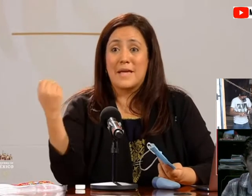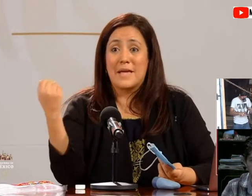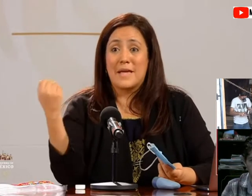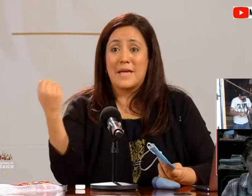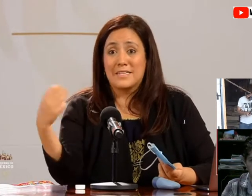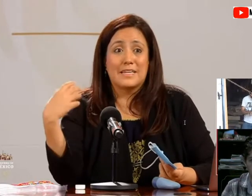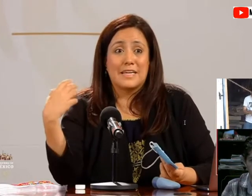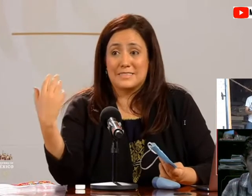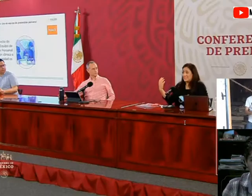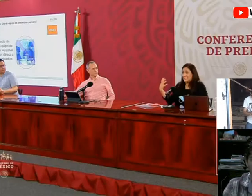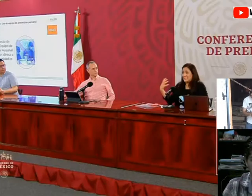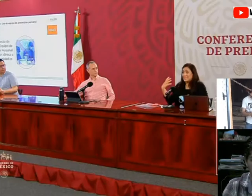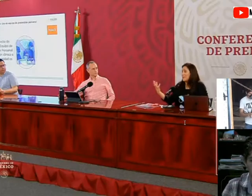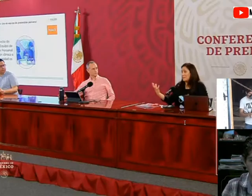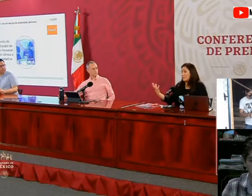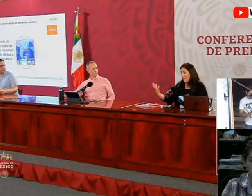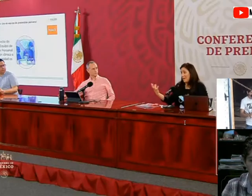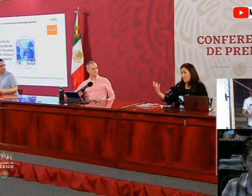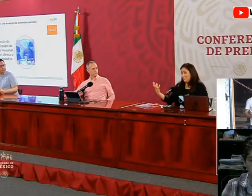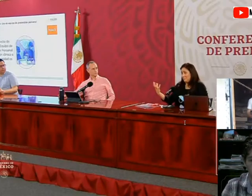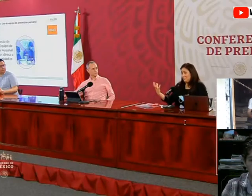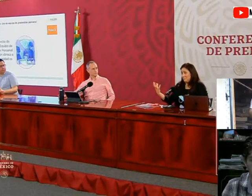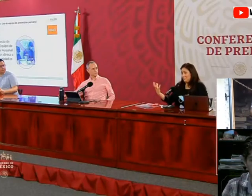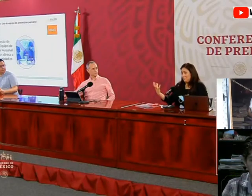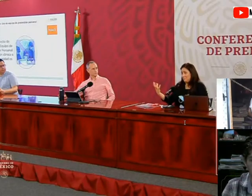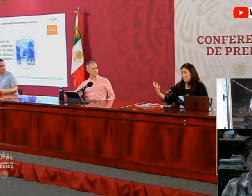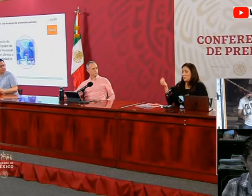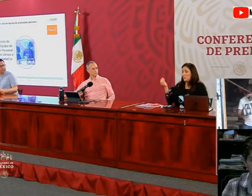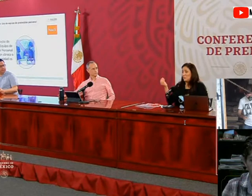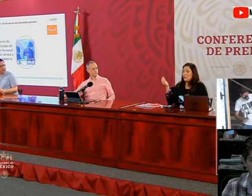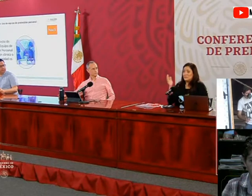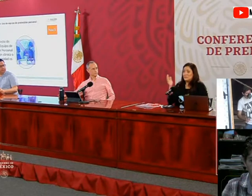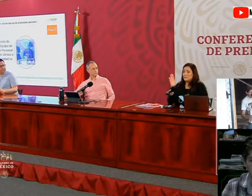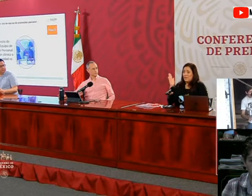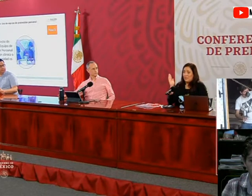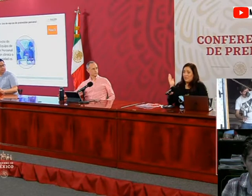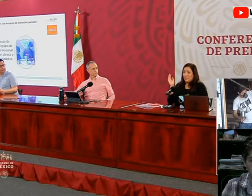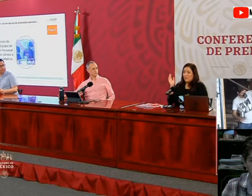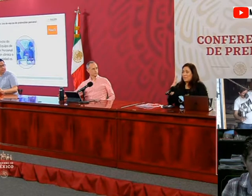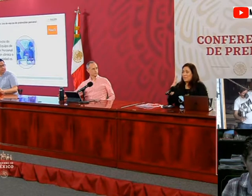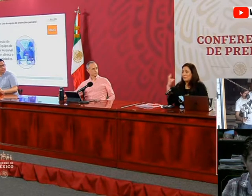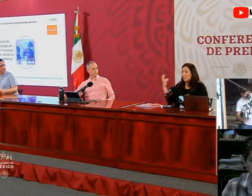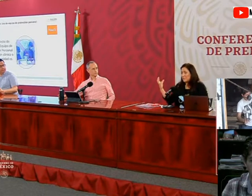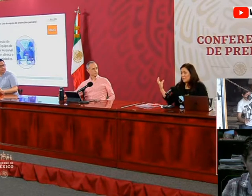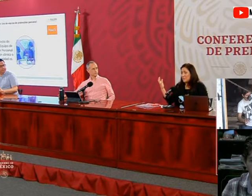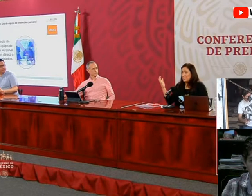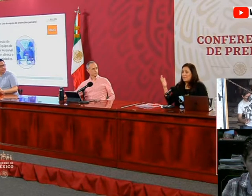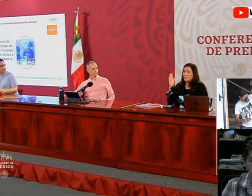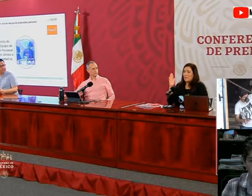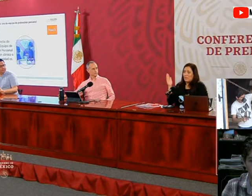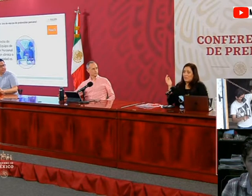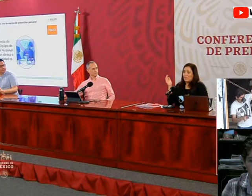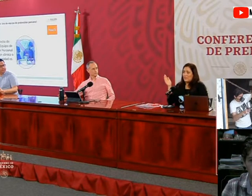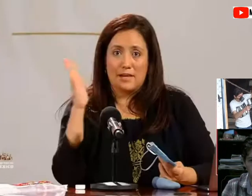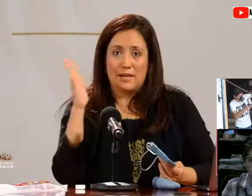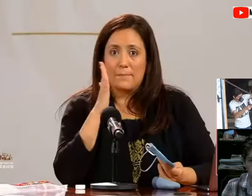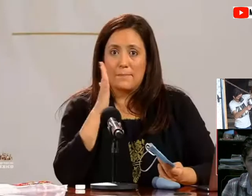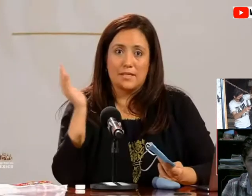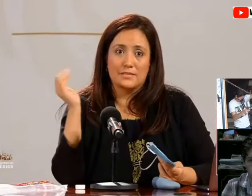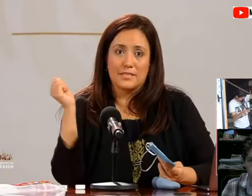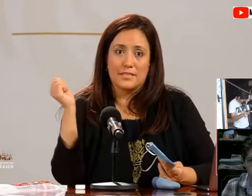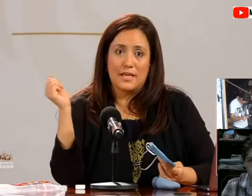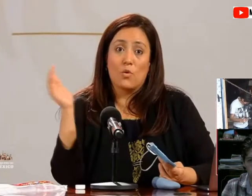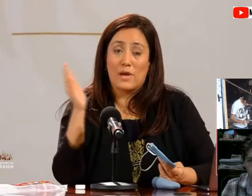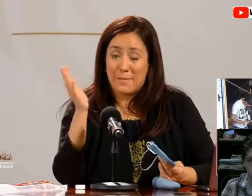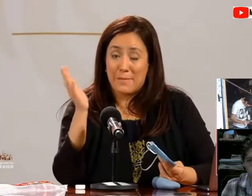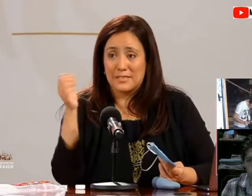van a sentir que les falta el aire. De hecho, se van a expandir y a la hora de inhalar también